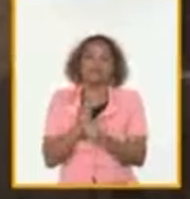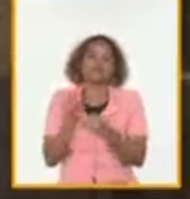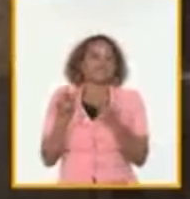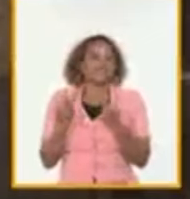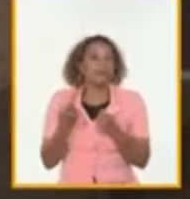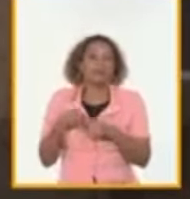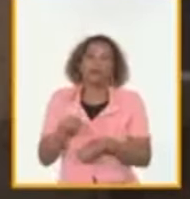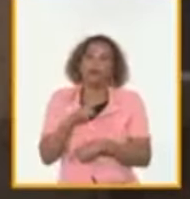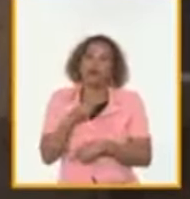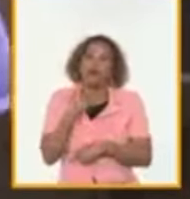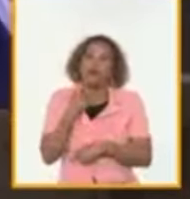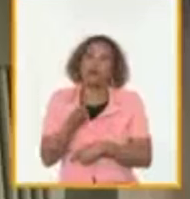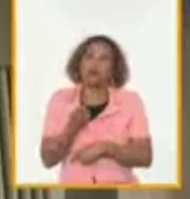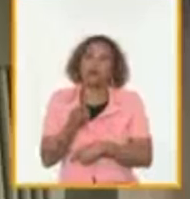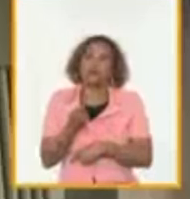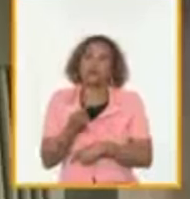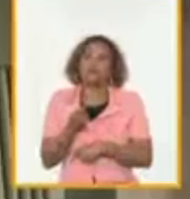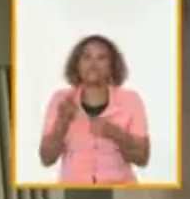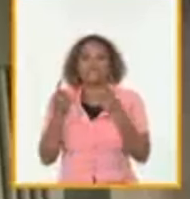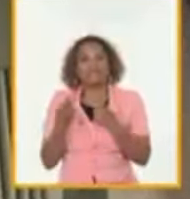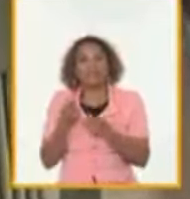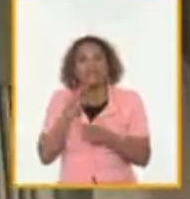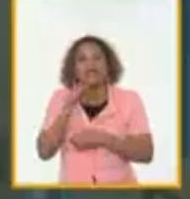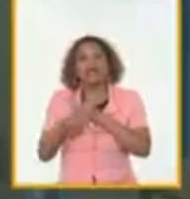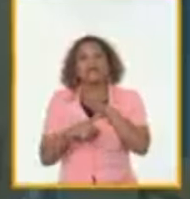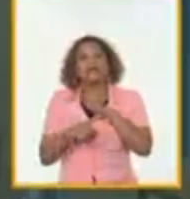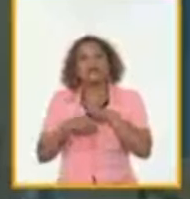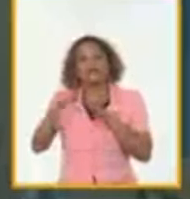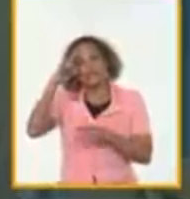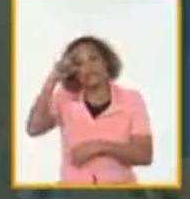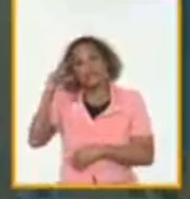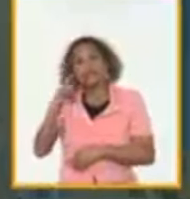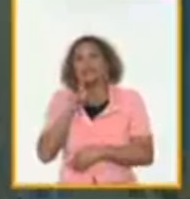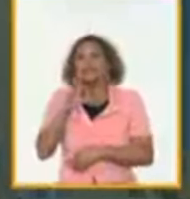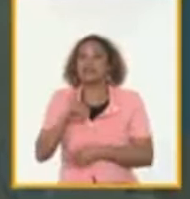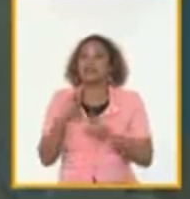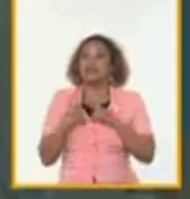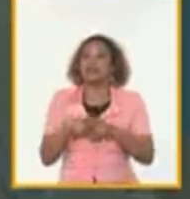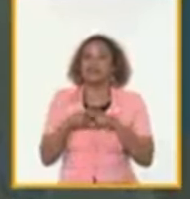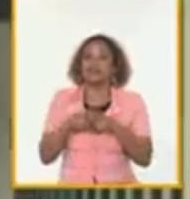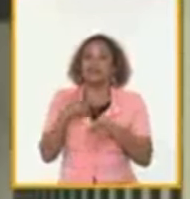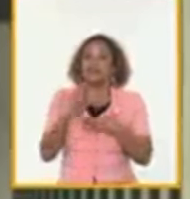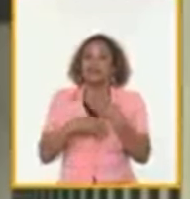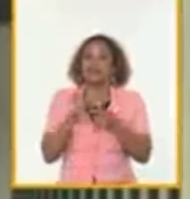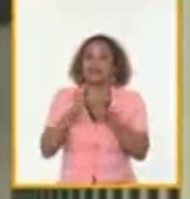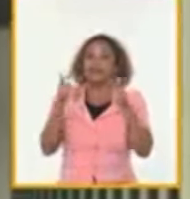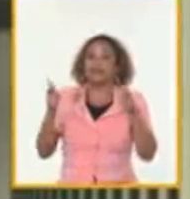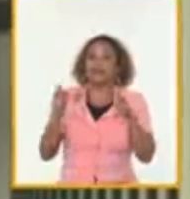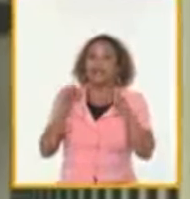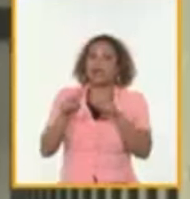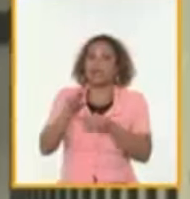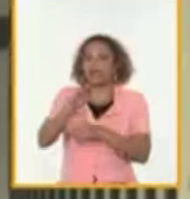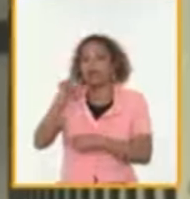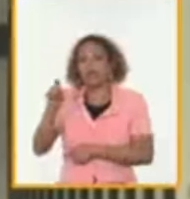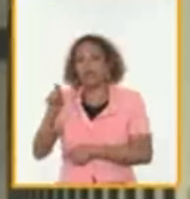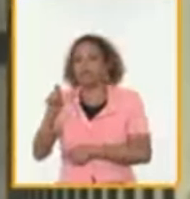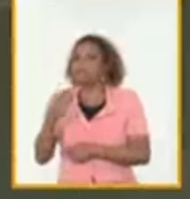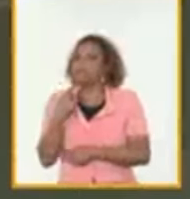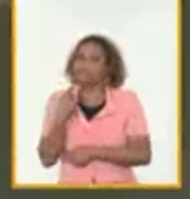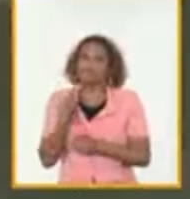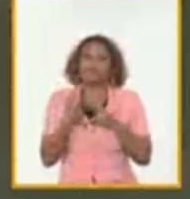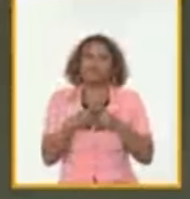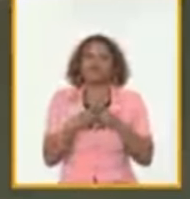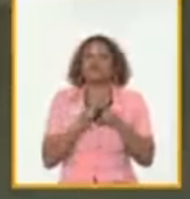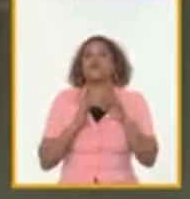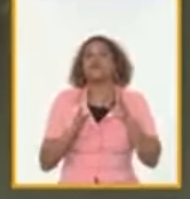en una conversación informal el el presidente de Santa Clara decía no es la solución de los problemas que nosotros tenemos en Santa Clara nos resuelven una